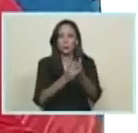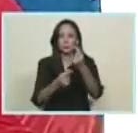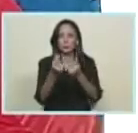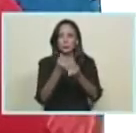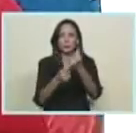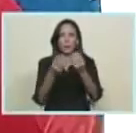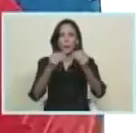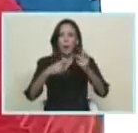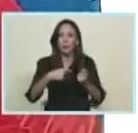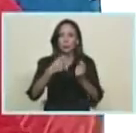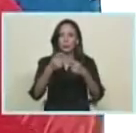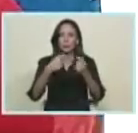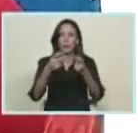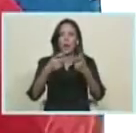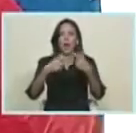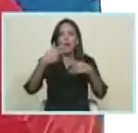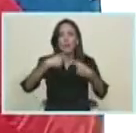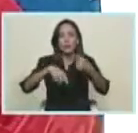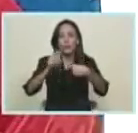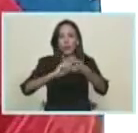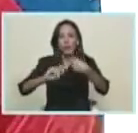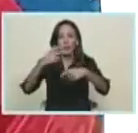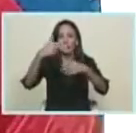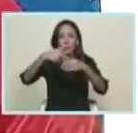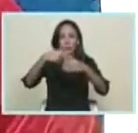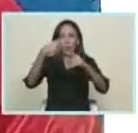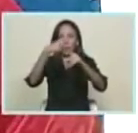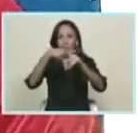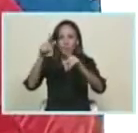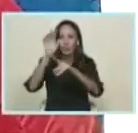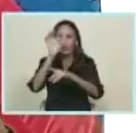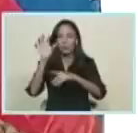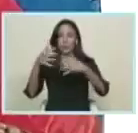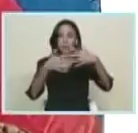rentista petrolero dependiente.